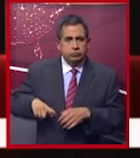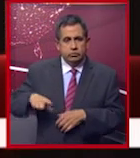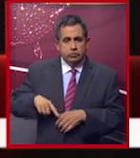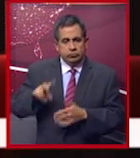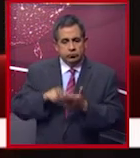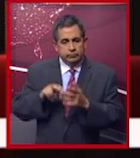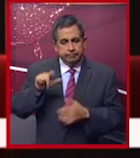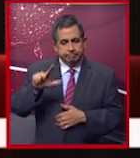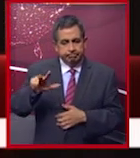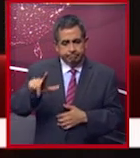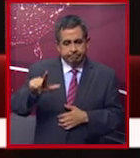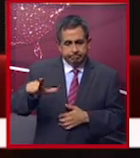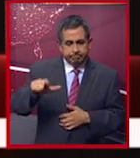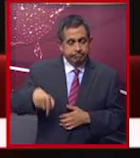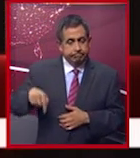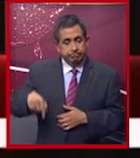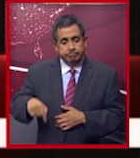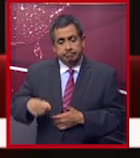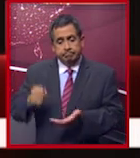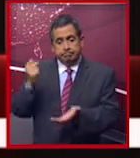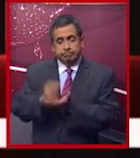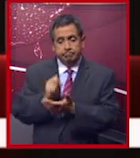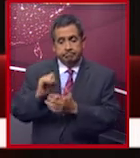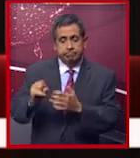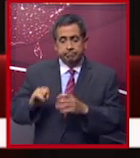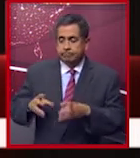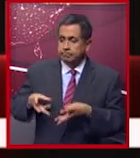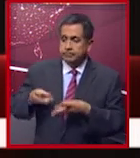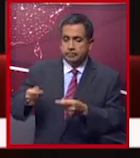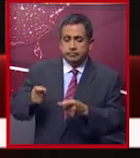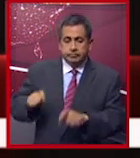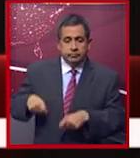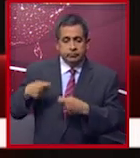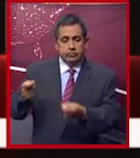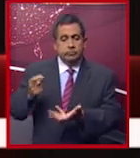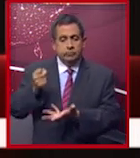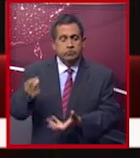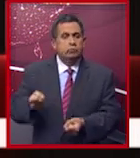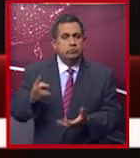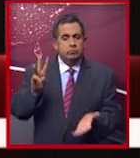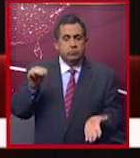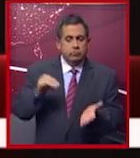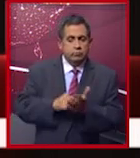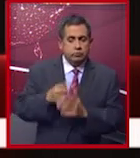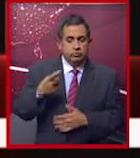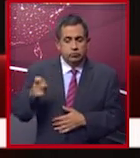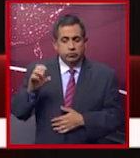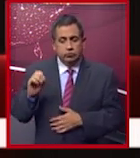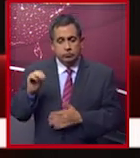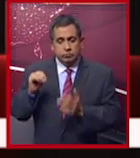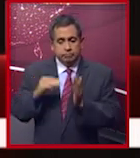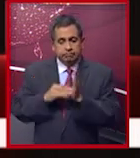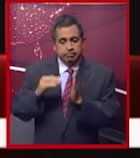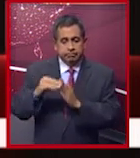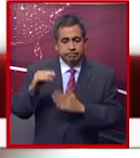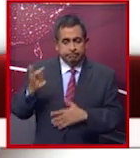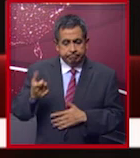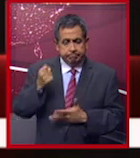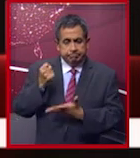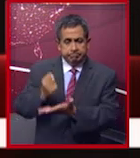esta soberanía aprobó el presupuesto de egresos de la Federación, la cantidad de 3.109 millones de